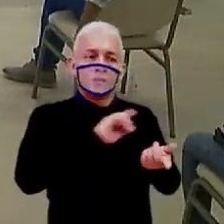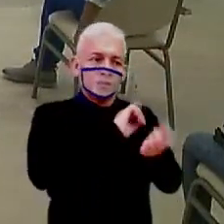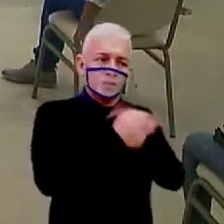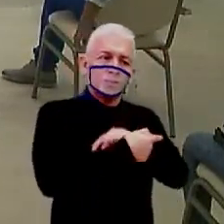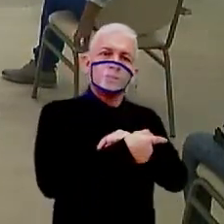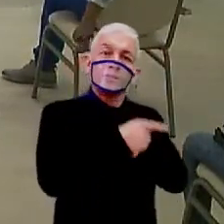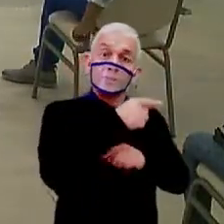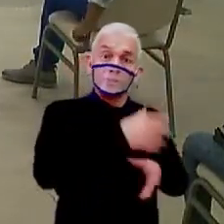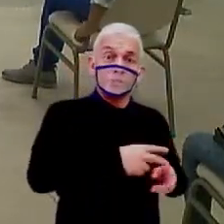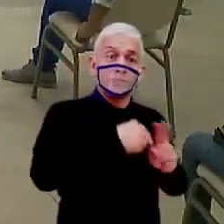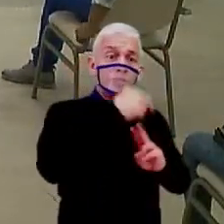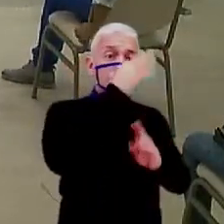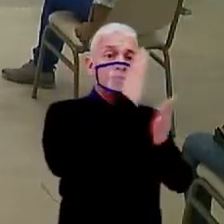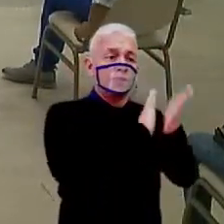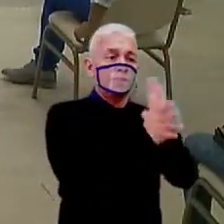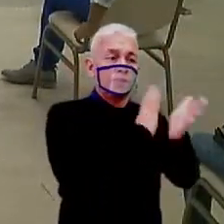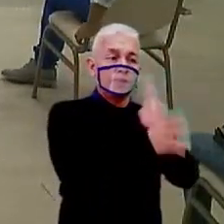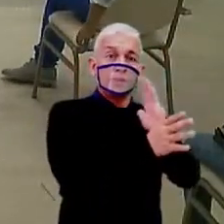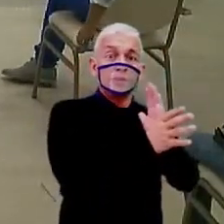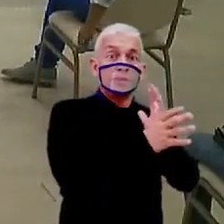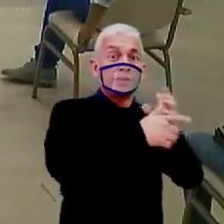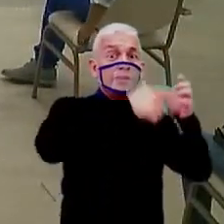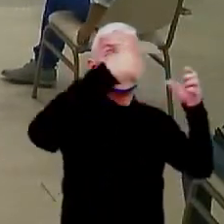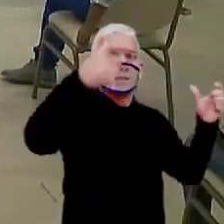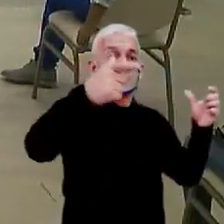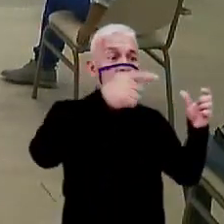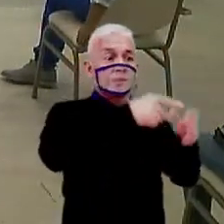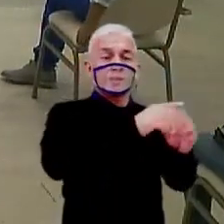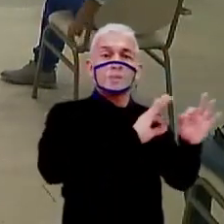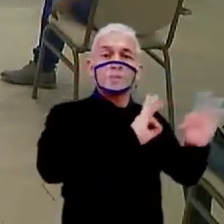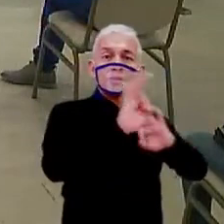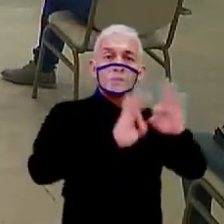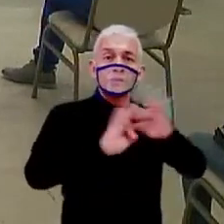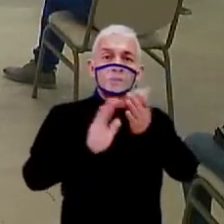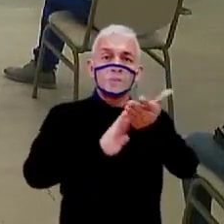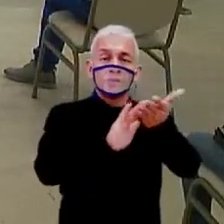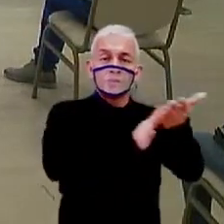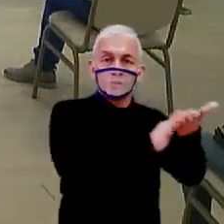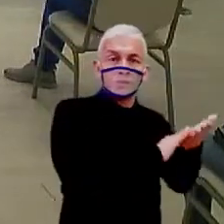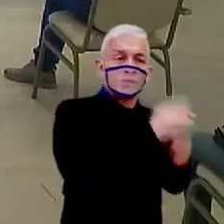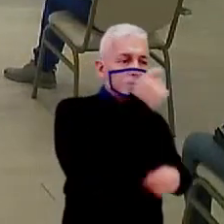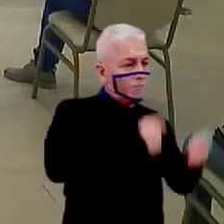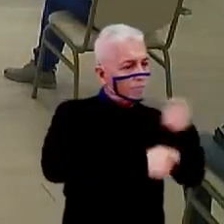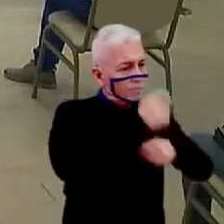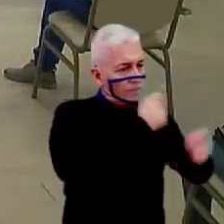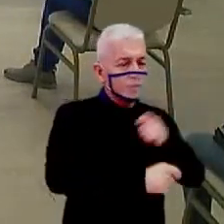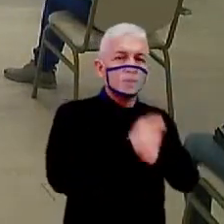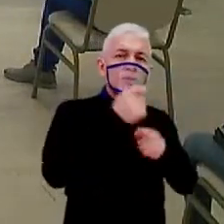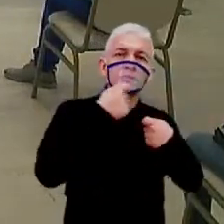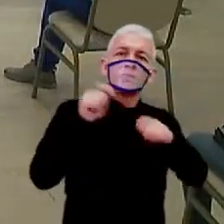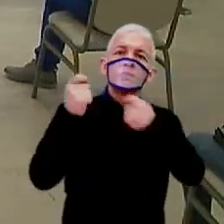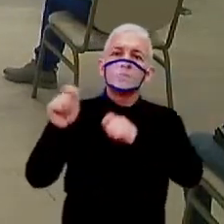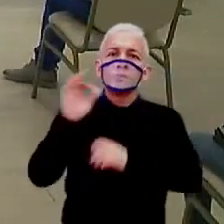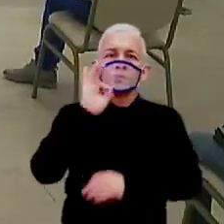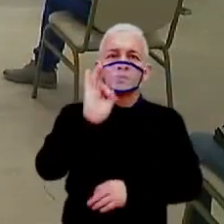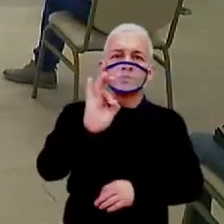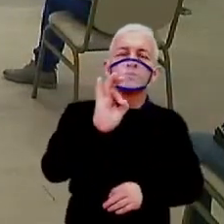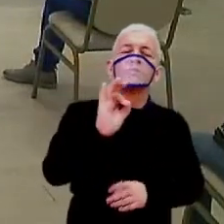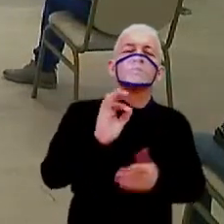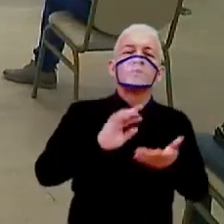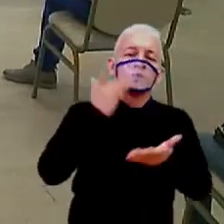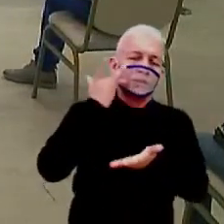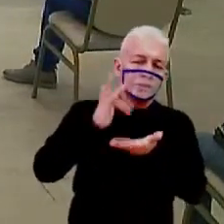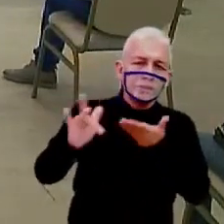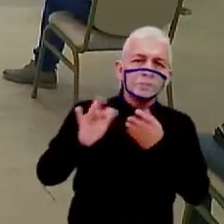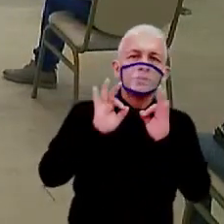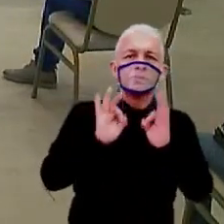construcción de este mercado, los llevaremos a un espacio adecuado donde puedan vender sus excelentes productos de buena calidad en